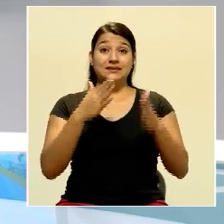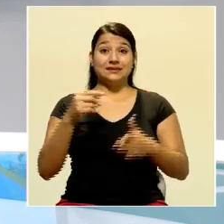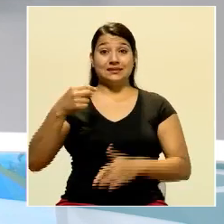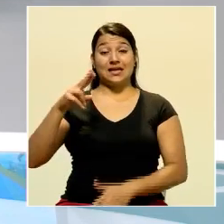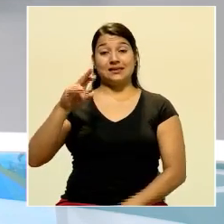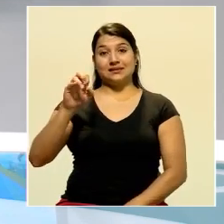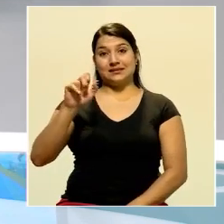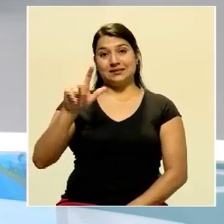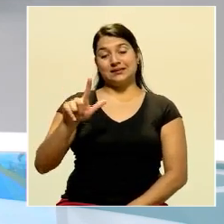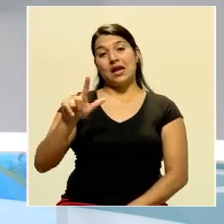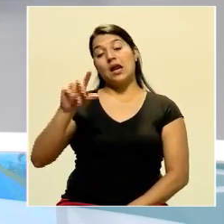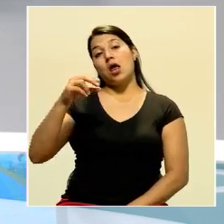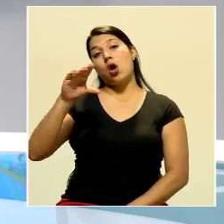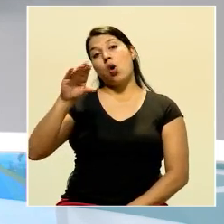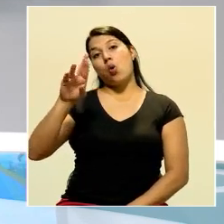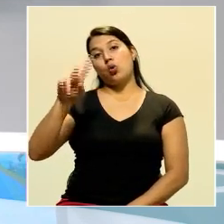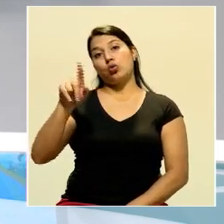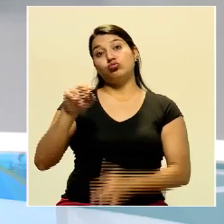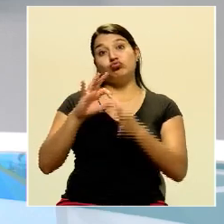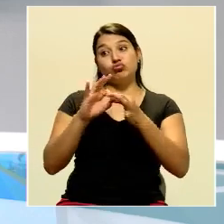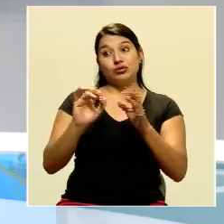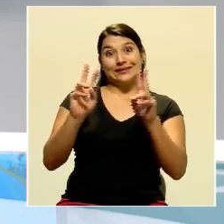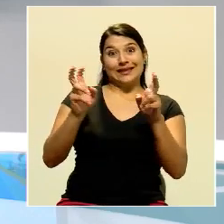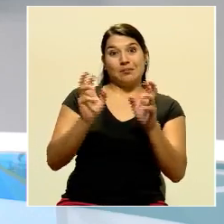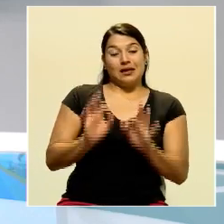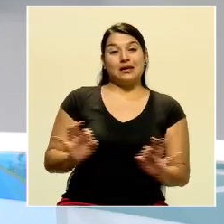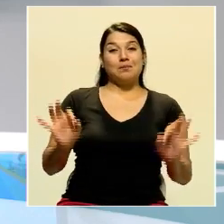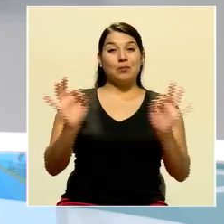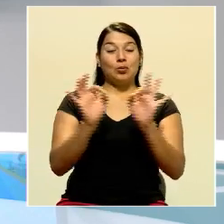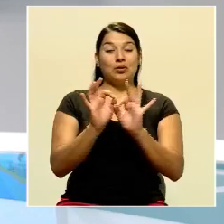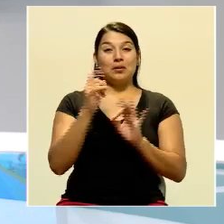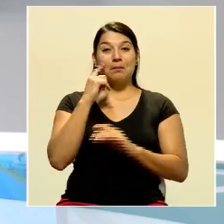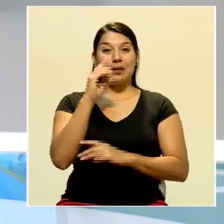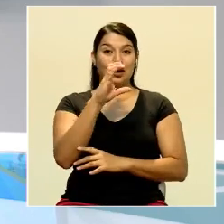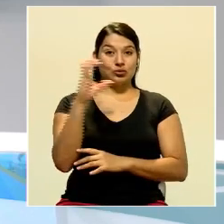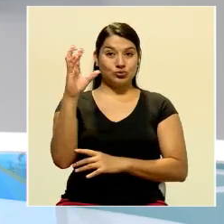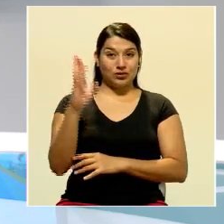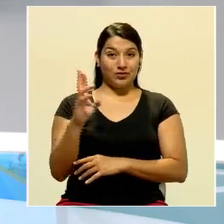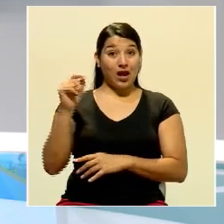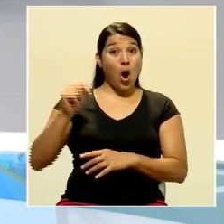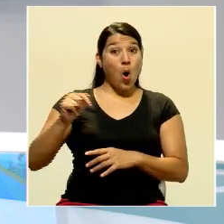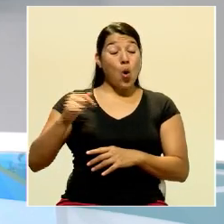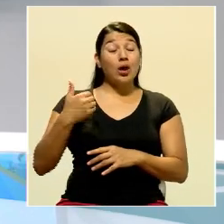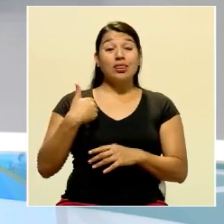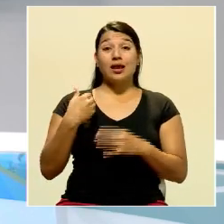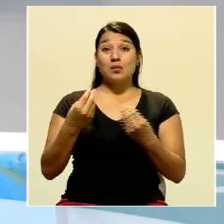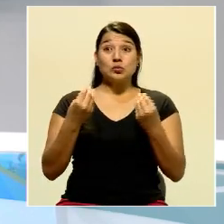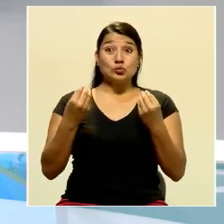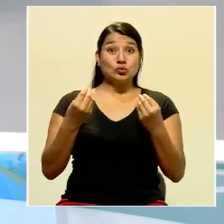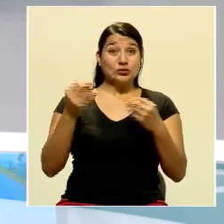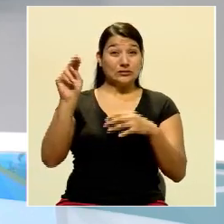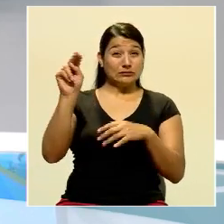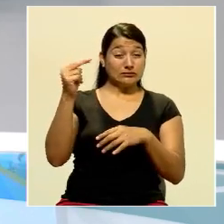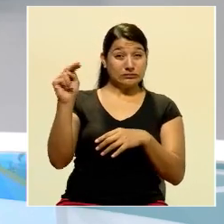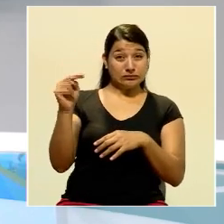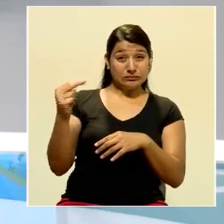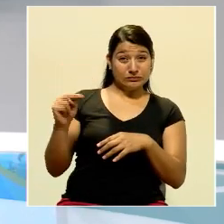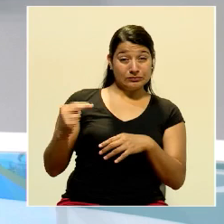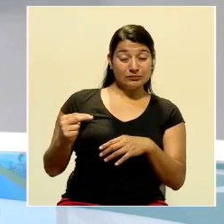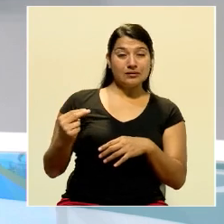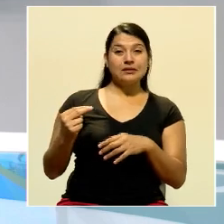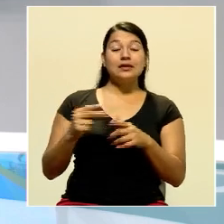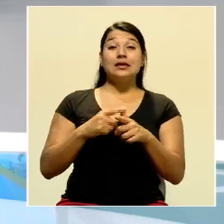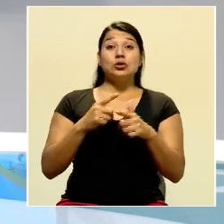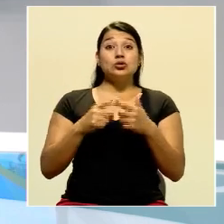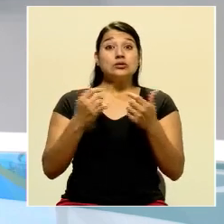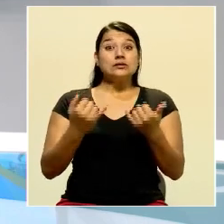este tema fundamental para el futuro del país. Hoy la agenda noticiosa es, como todos los días,